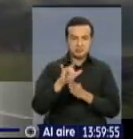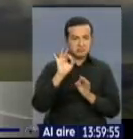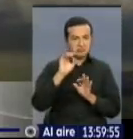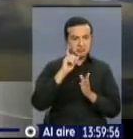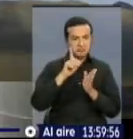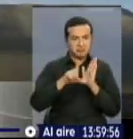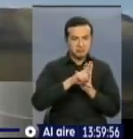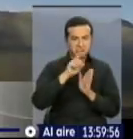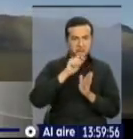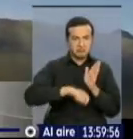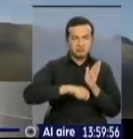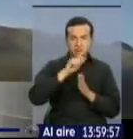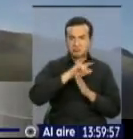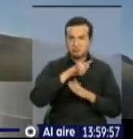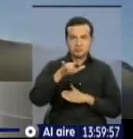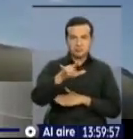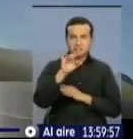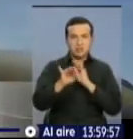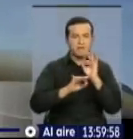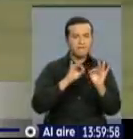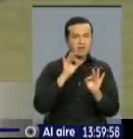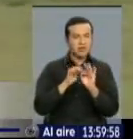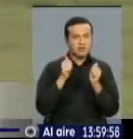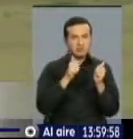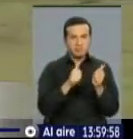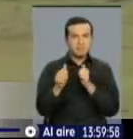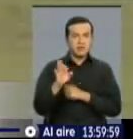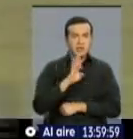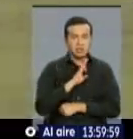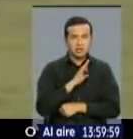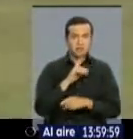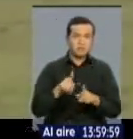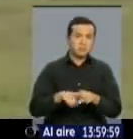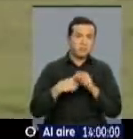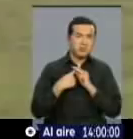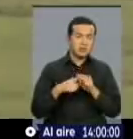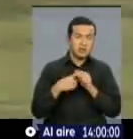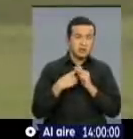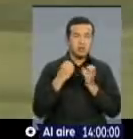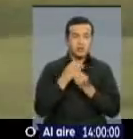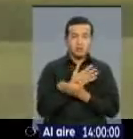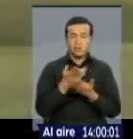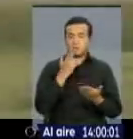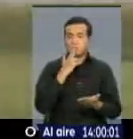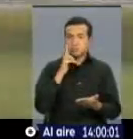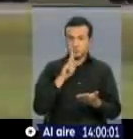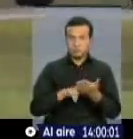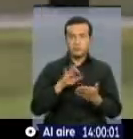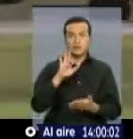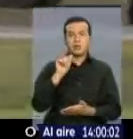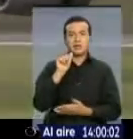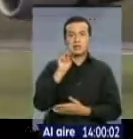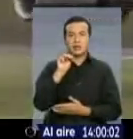legalmente aeronavegables y en perfecto estado técnico y mecánico, dice el comunicado de TAME.